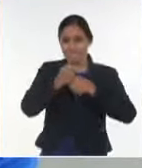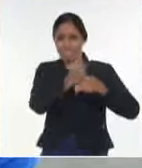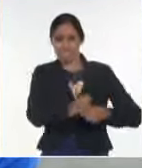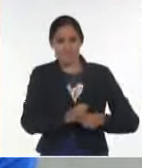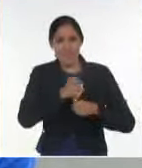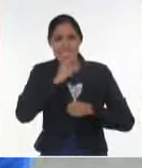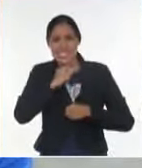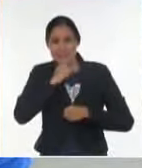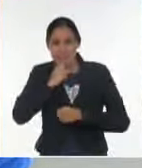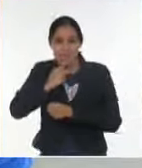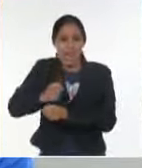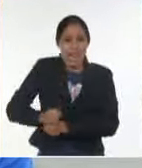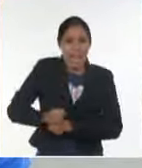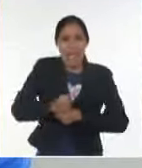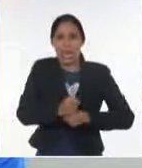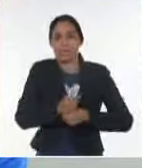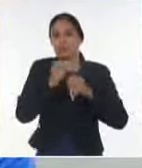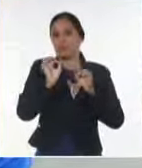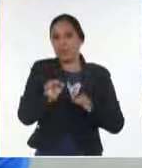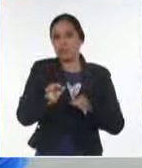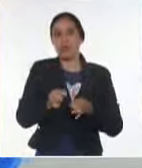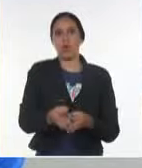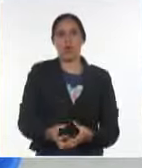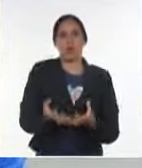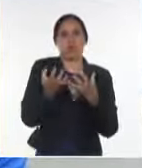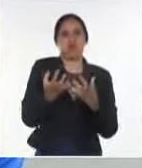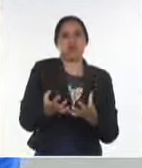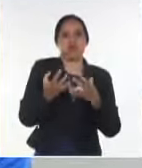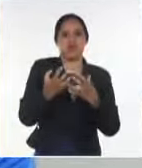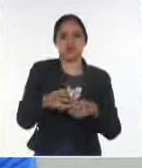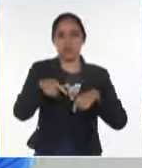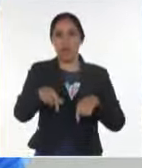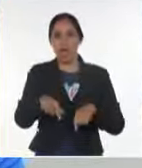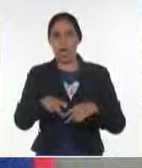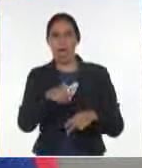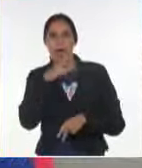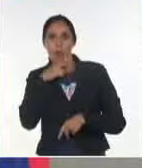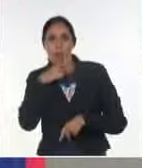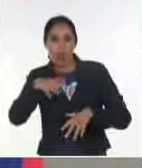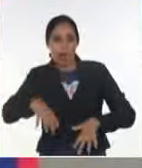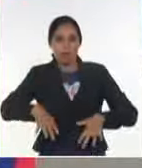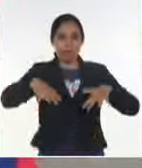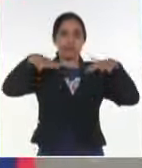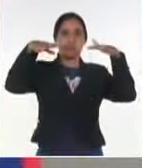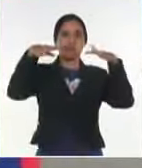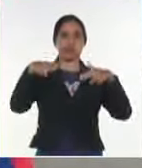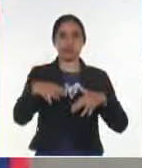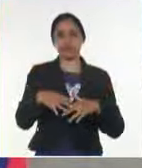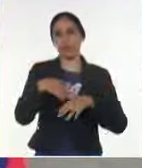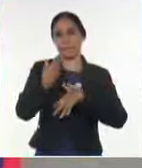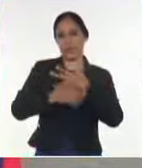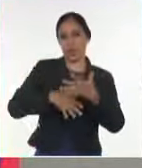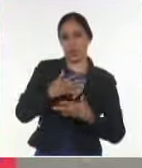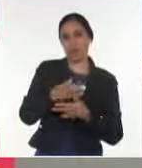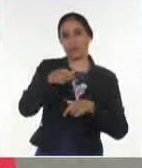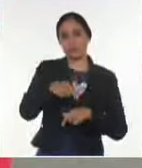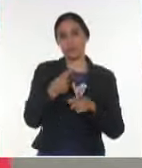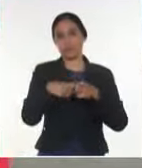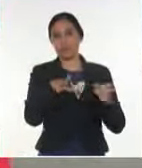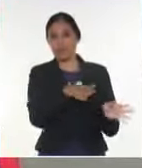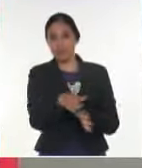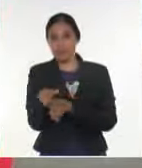mismo, lo que se vuelve un poco más dura la presa, pero es lo mismo las condiciones que estando con lluvia que sin lluvia. Ante todo, muchas gracias por estar aquí presente